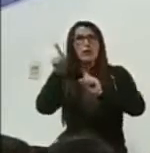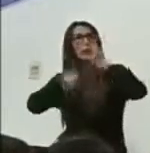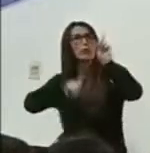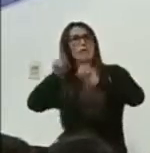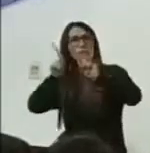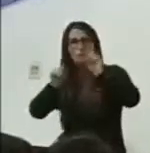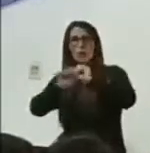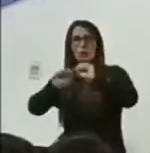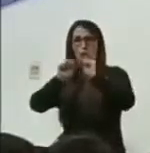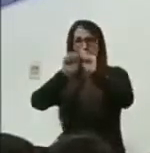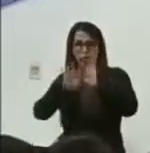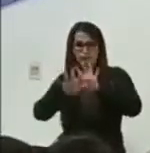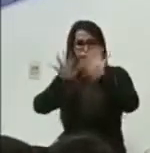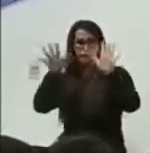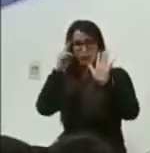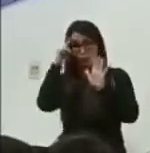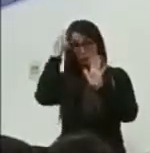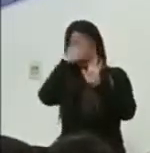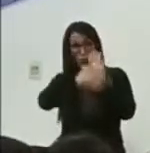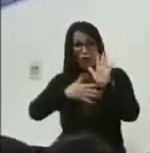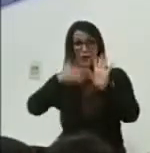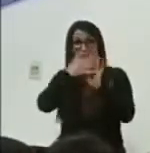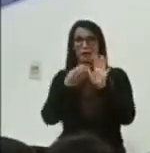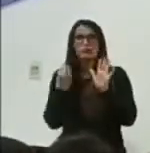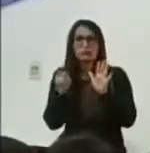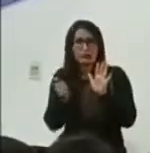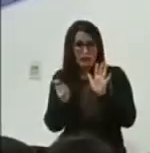se extendiera por todo el interior de la República?